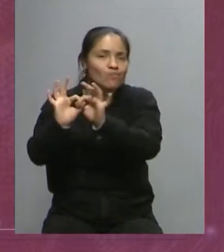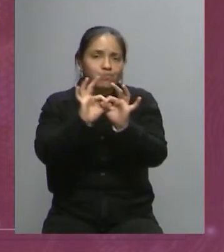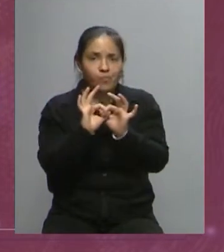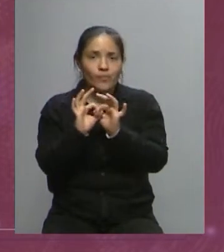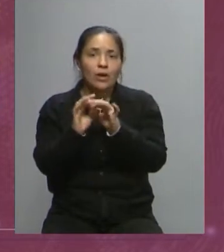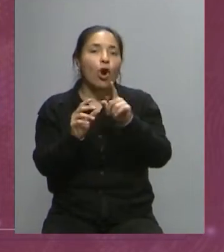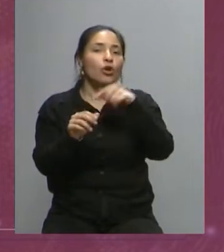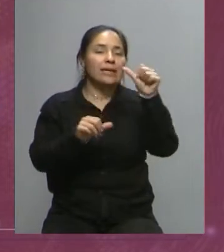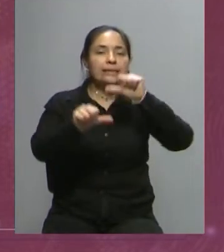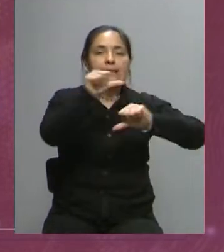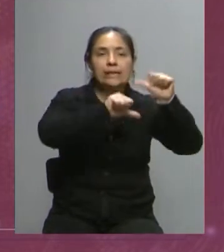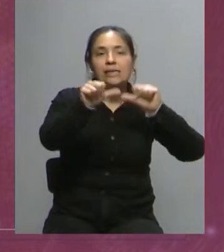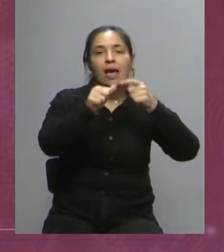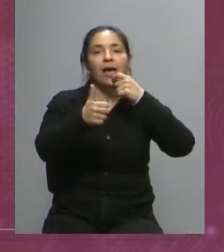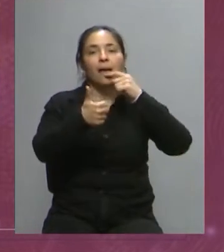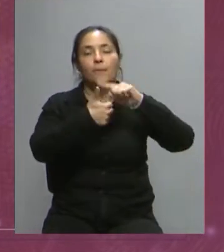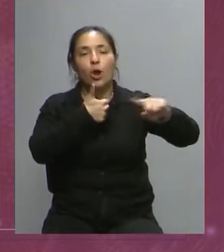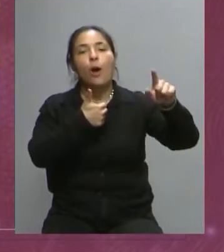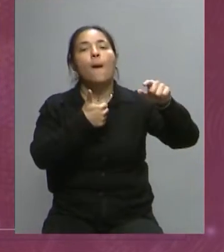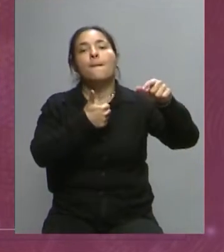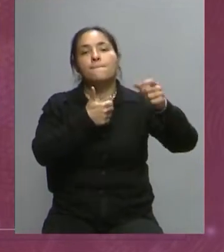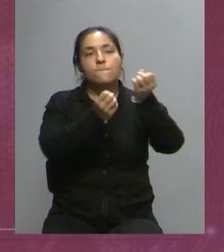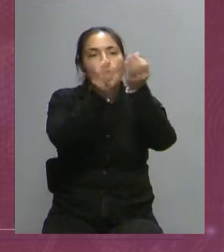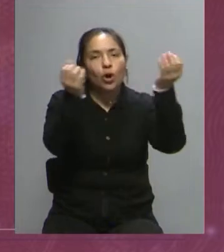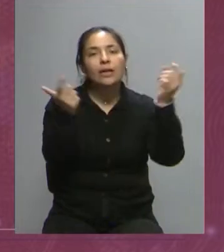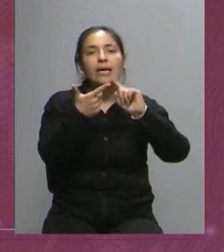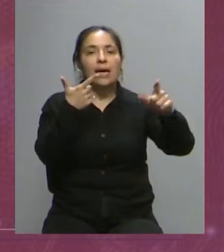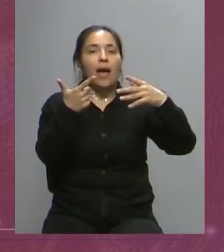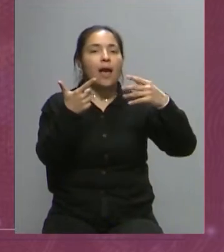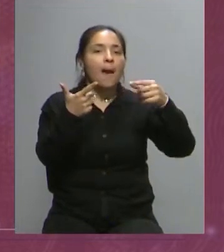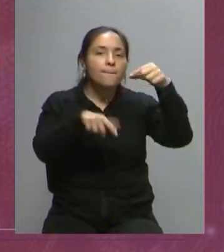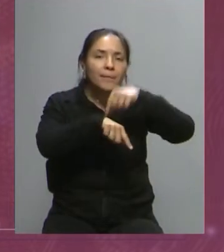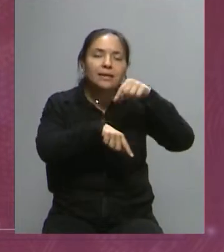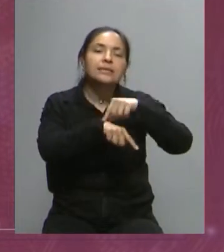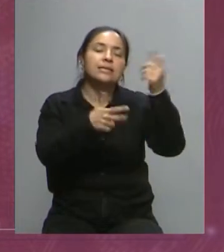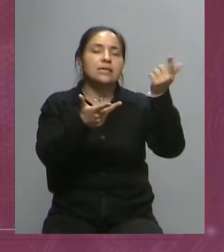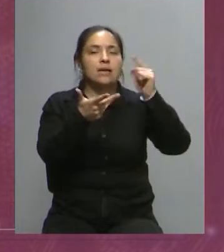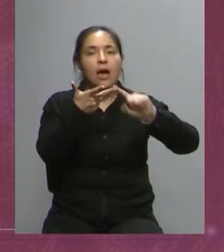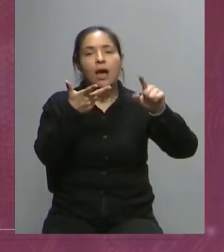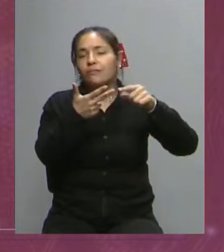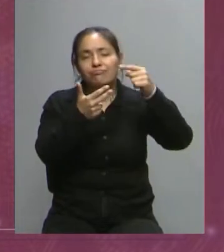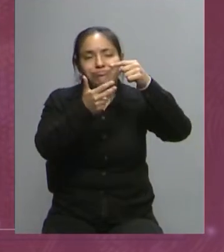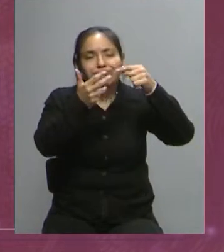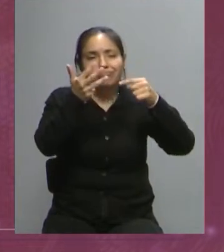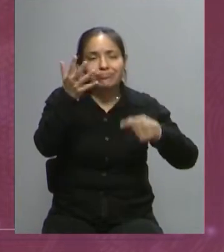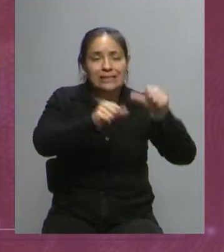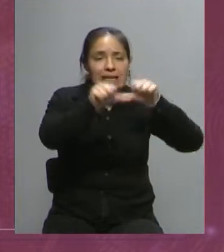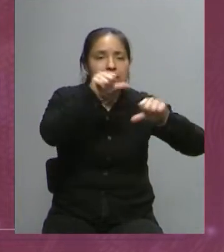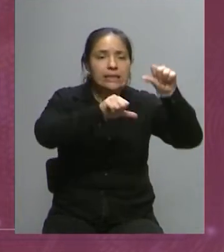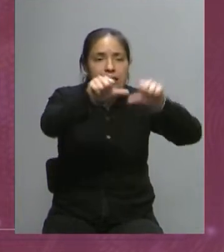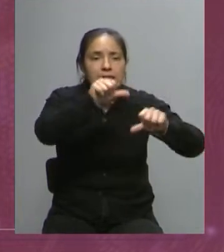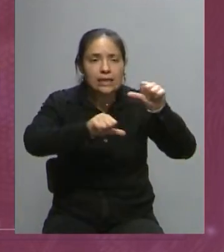ciencias, la tenemos en la biología, la tenemos en la medicina, la tenemos en la economía y demás. La ciencia de datos está siguiendo ese mismo camino, ¿no?